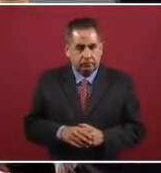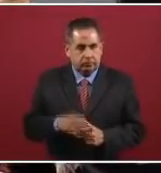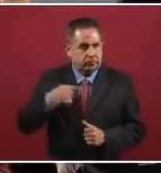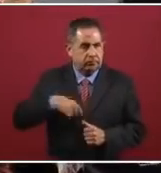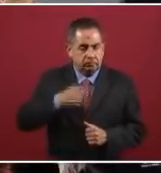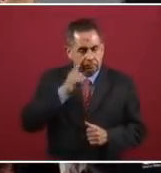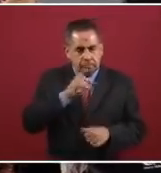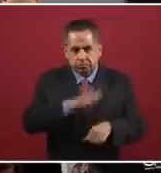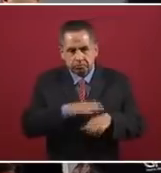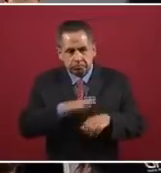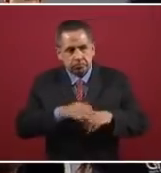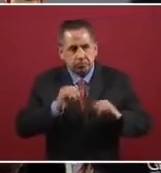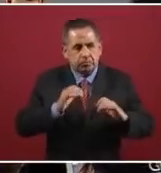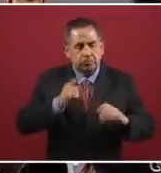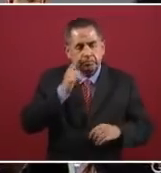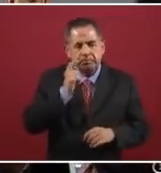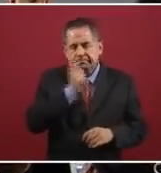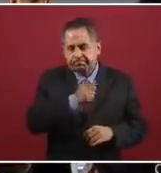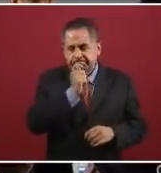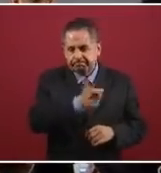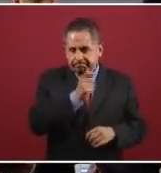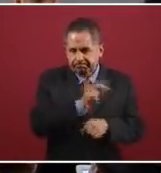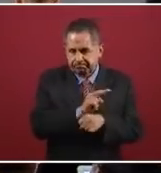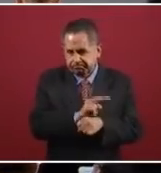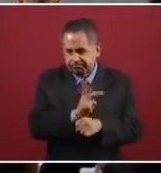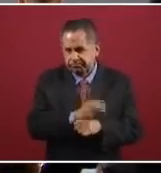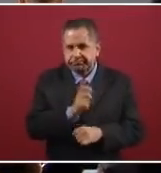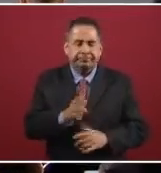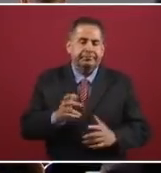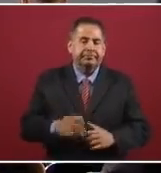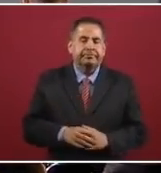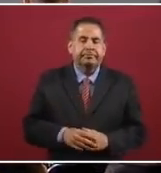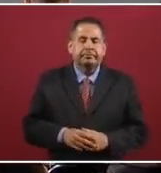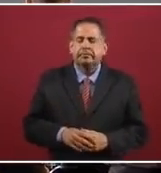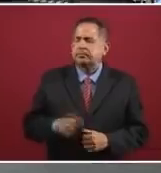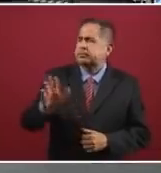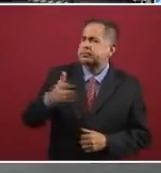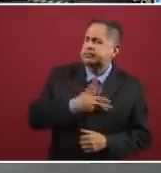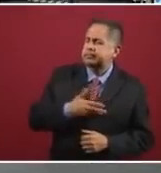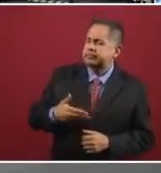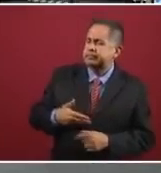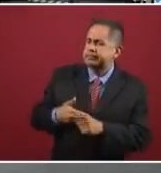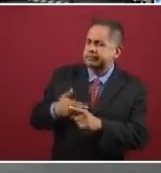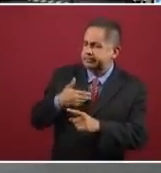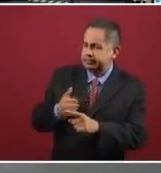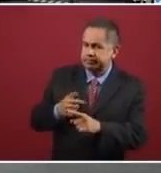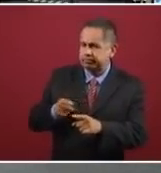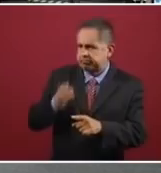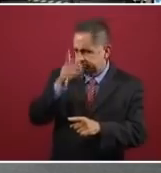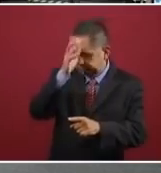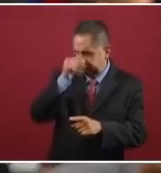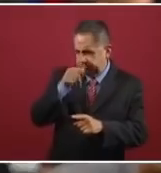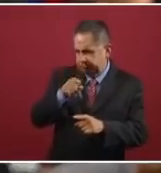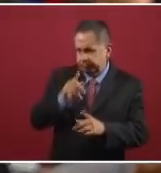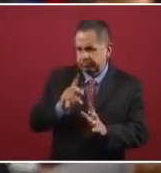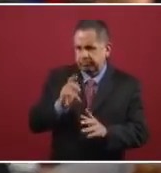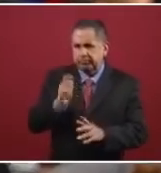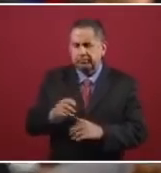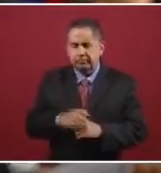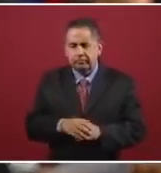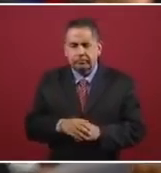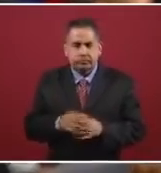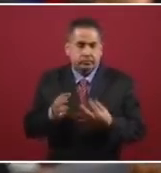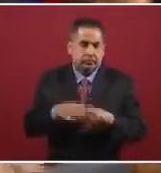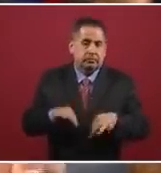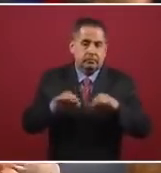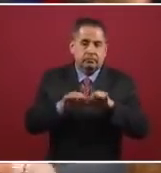atento, le vamos a dar seguimiento a este caso. Presidente, si entendí bien, entonces sí está usted de acuerdo en la importancia